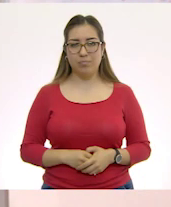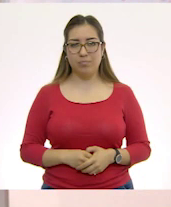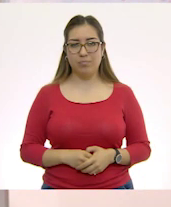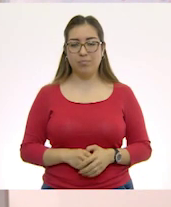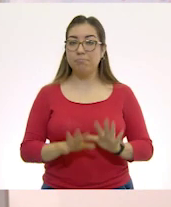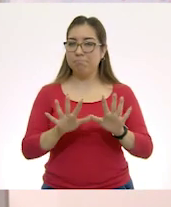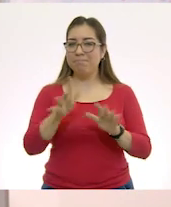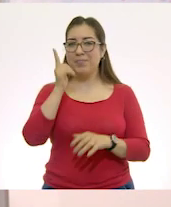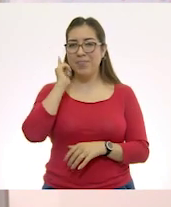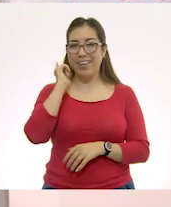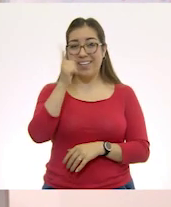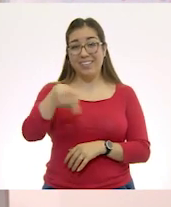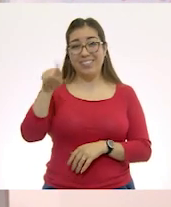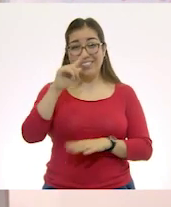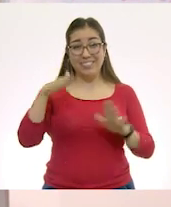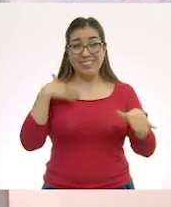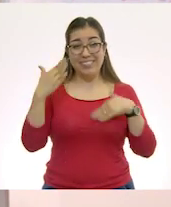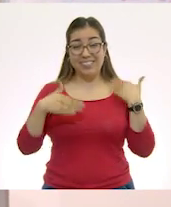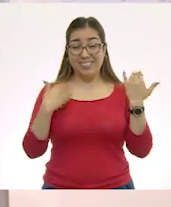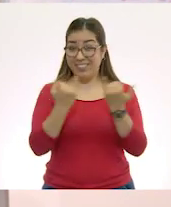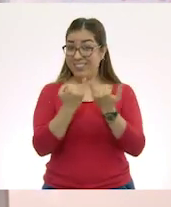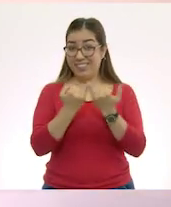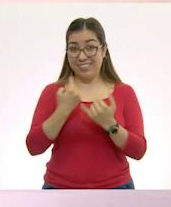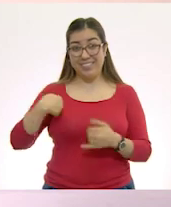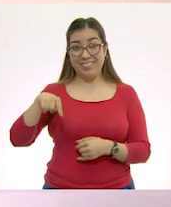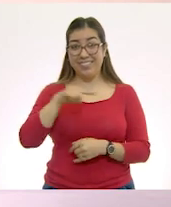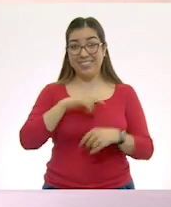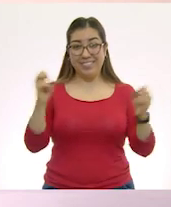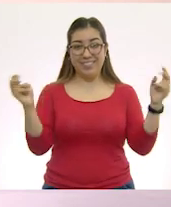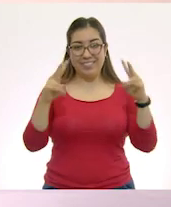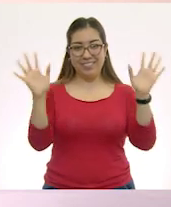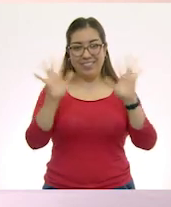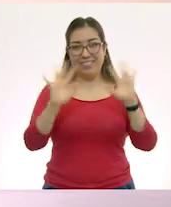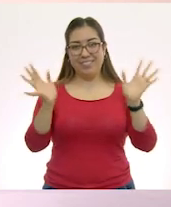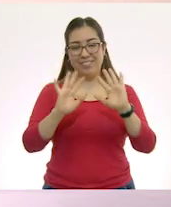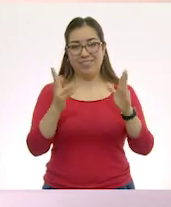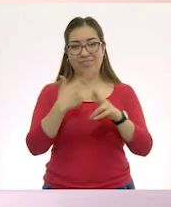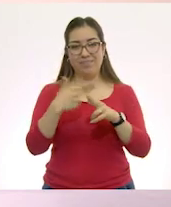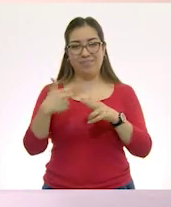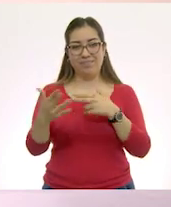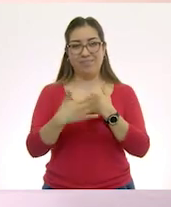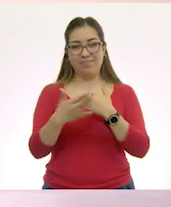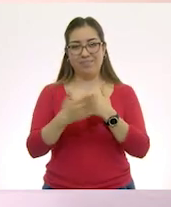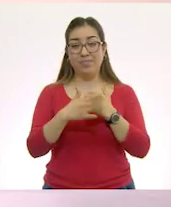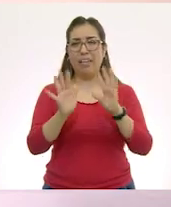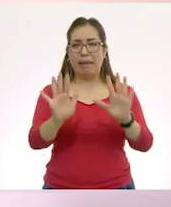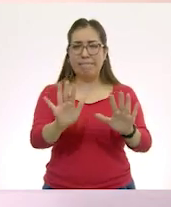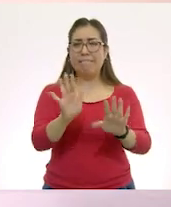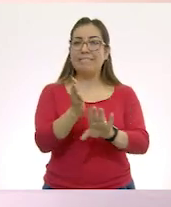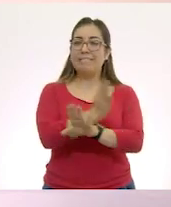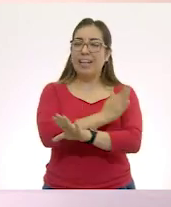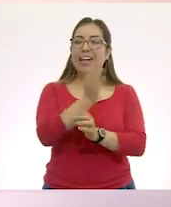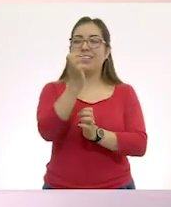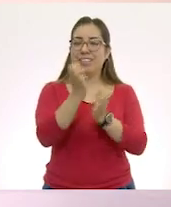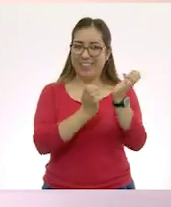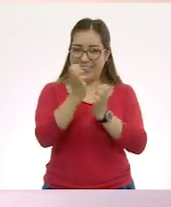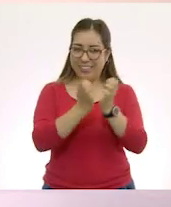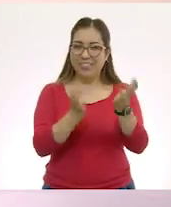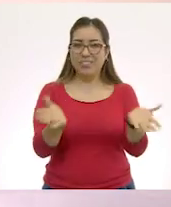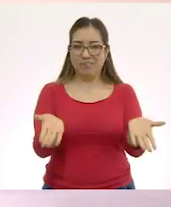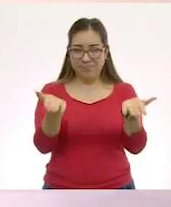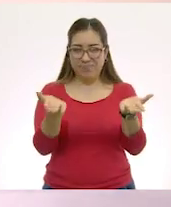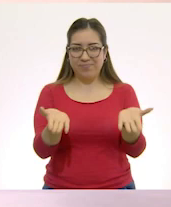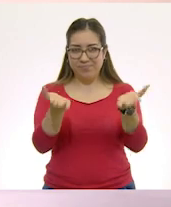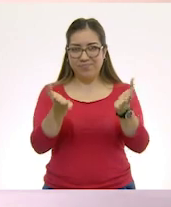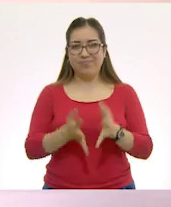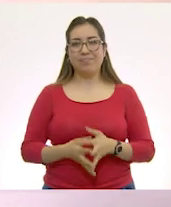espero lo hayan disfrutado tanto como nosotros nos vemos hasta la próxima aja pero antes a movernos vamos